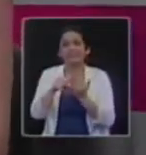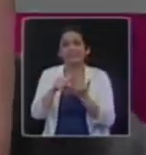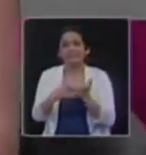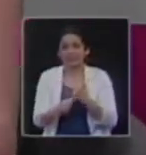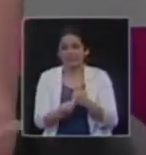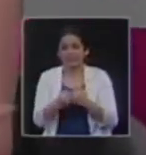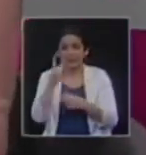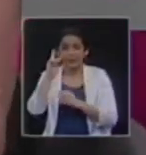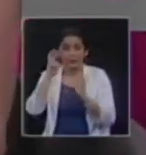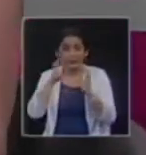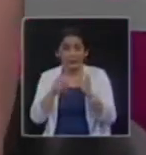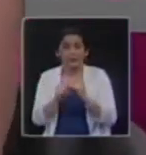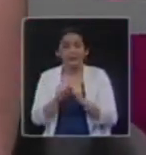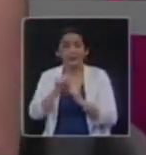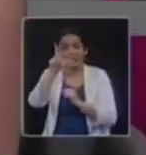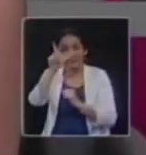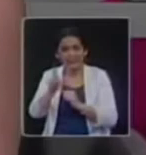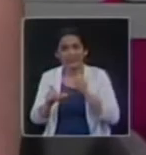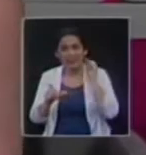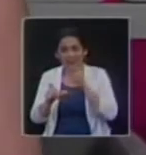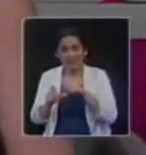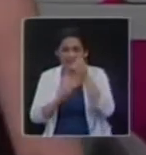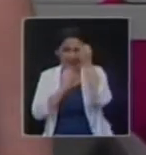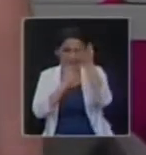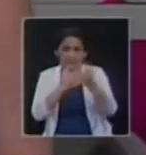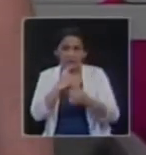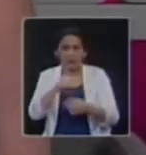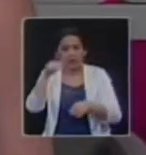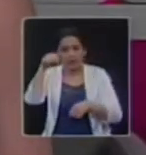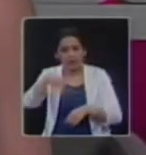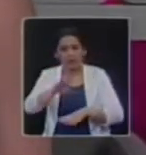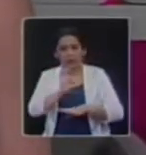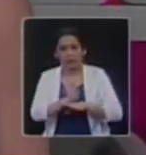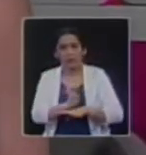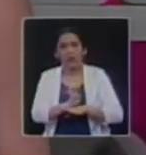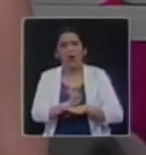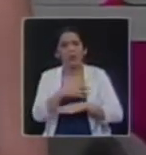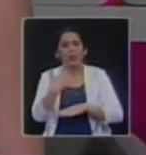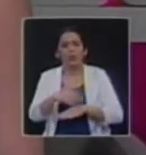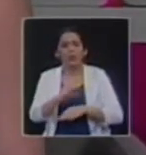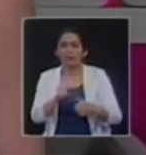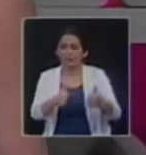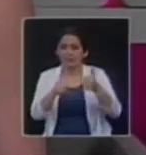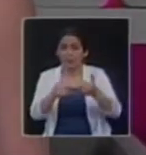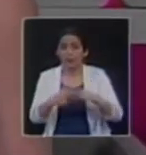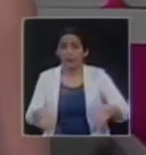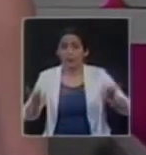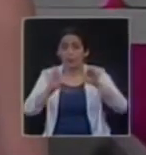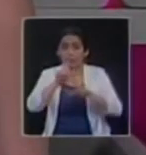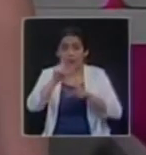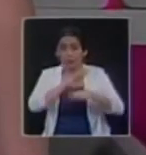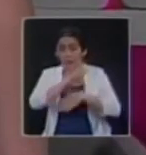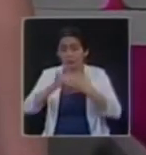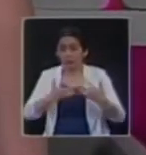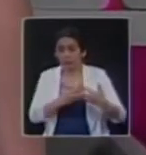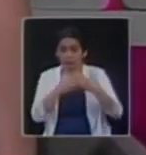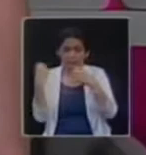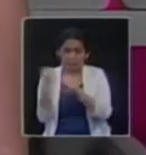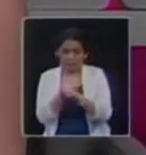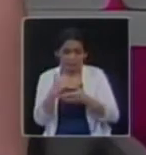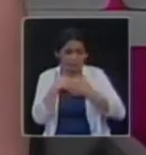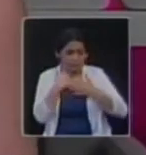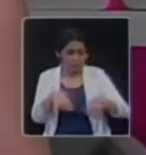visita a cuenca manifestó también que es necesario un trabajo en equipo para potencializar esas bondades en nuestro país en ese aspecto